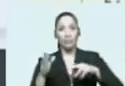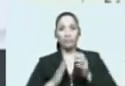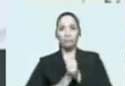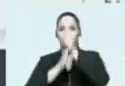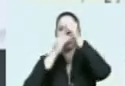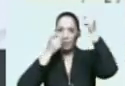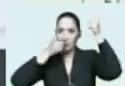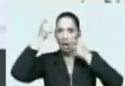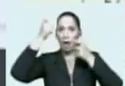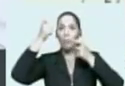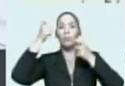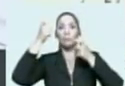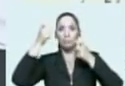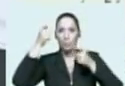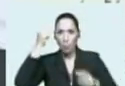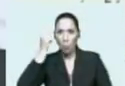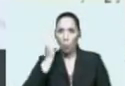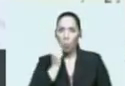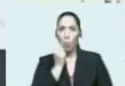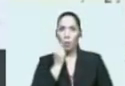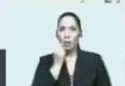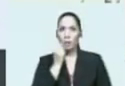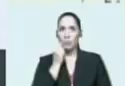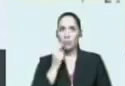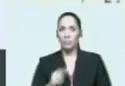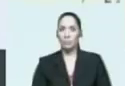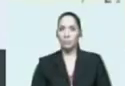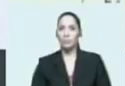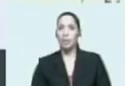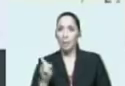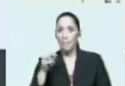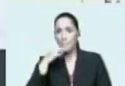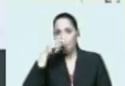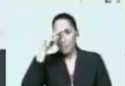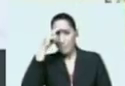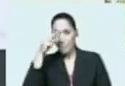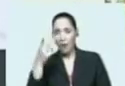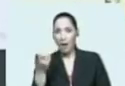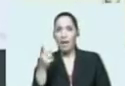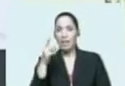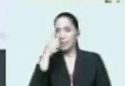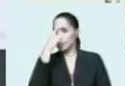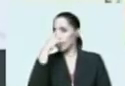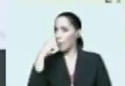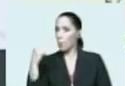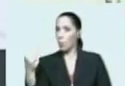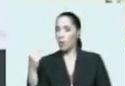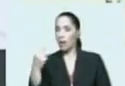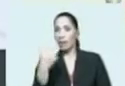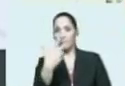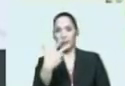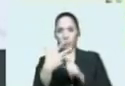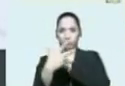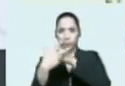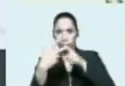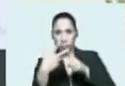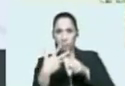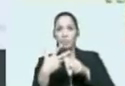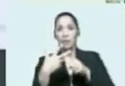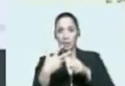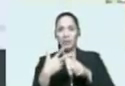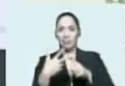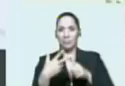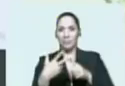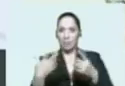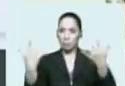bolívar rodríguez y zamora son las tres raíces primigenias las cuales nutre su historia su